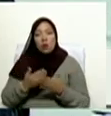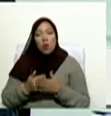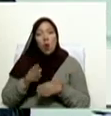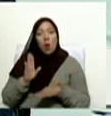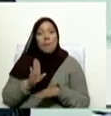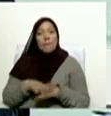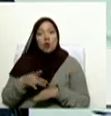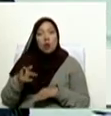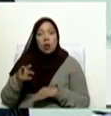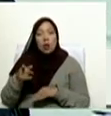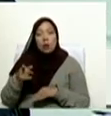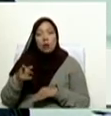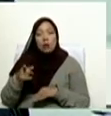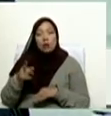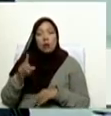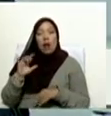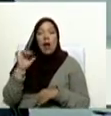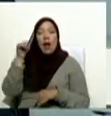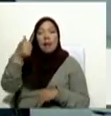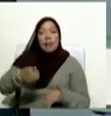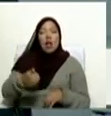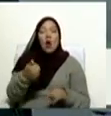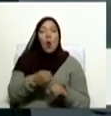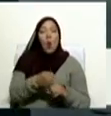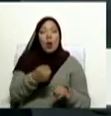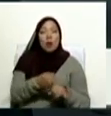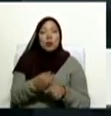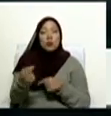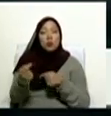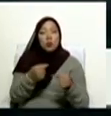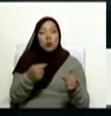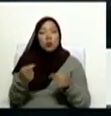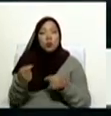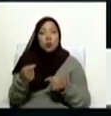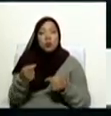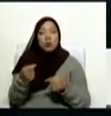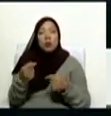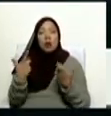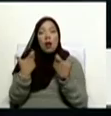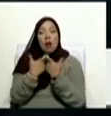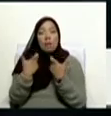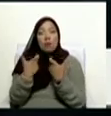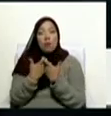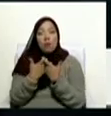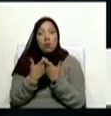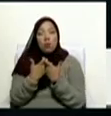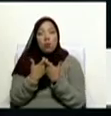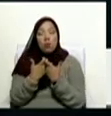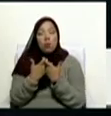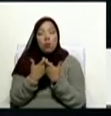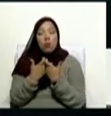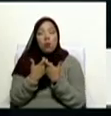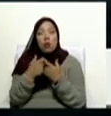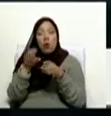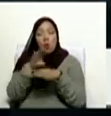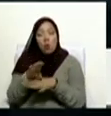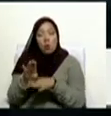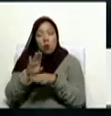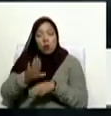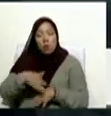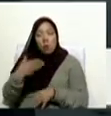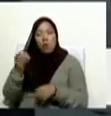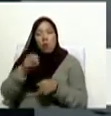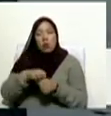porque había miedo de que pudiéramos reaprender de esa historia de que pudiéramos volver a